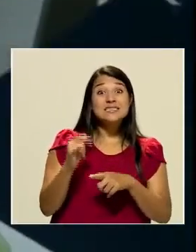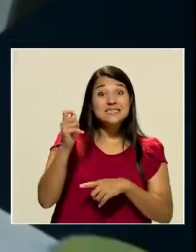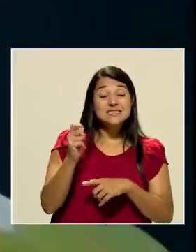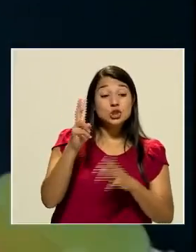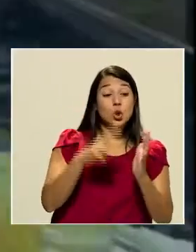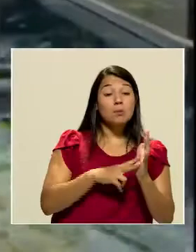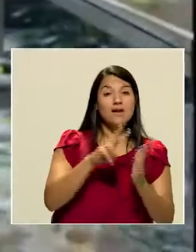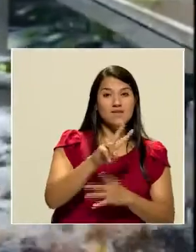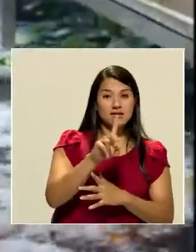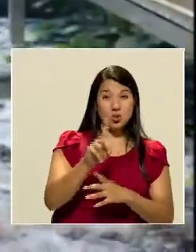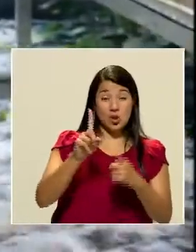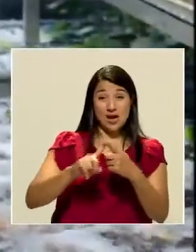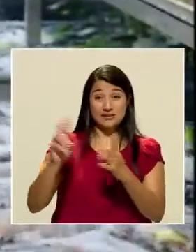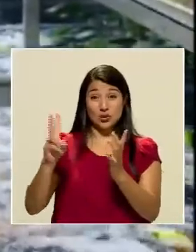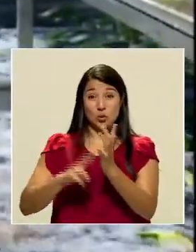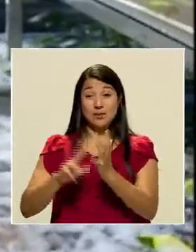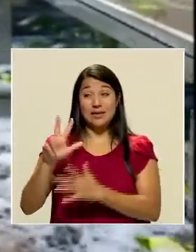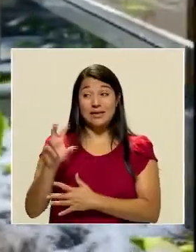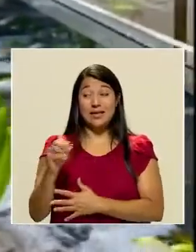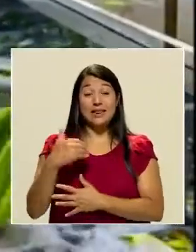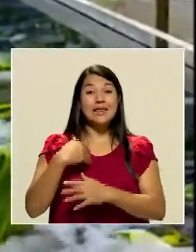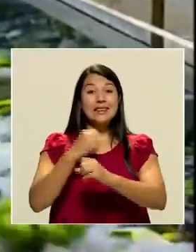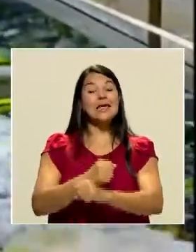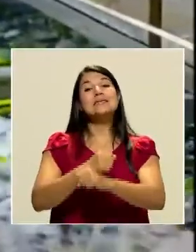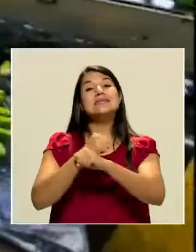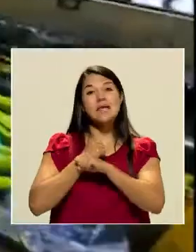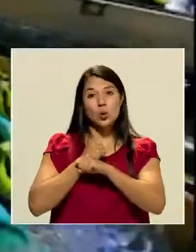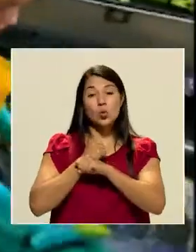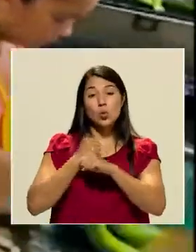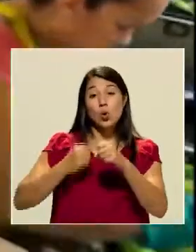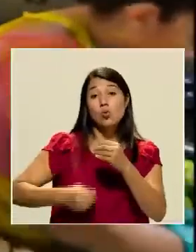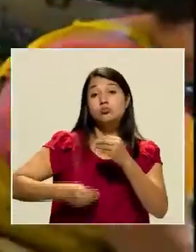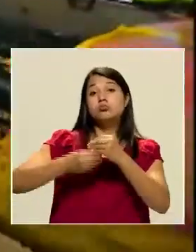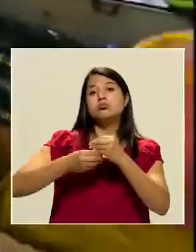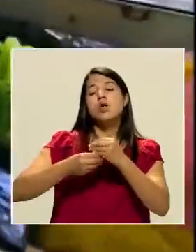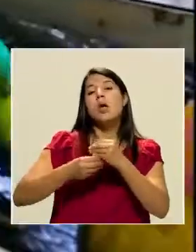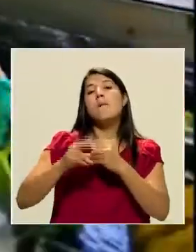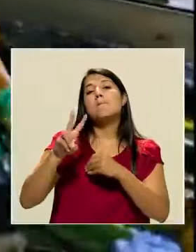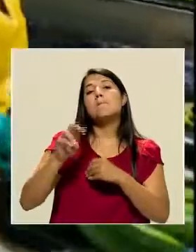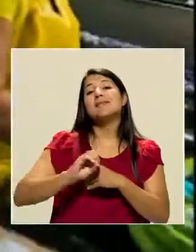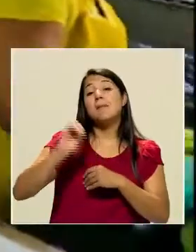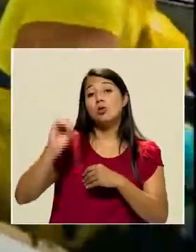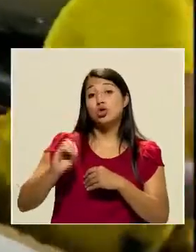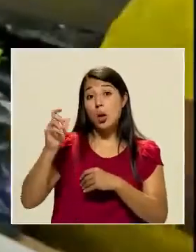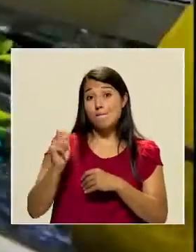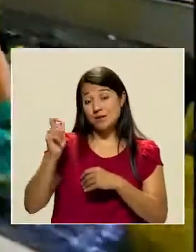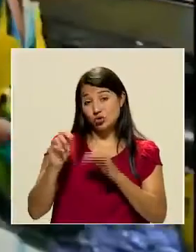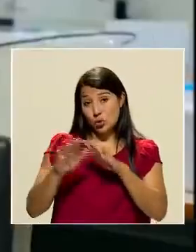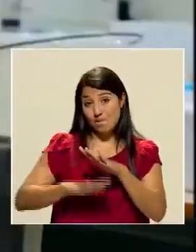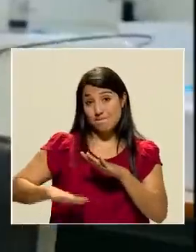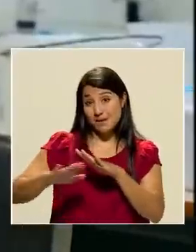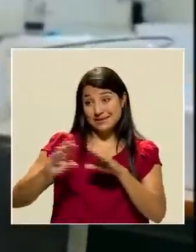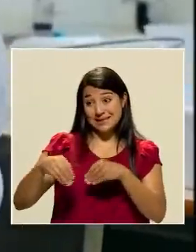y el 2030 tendrán garantizado un complemento a través del ROP de alrededor del 20% de la pensión básica que otorga